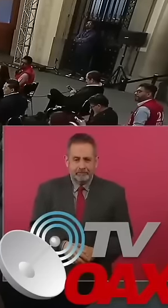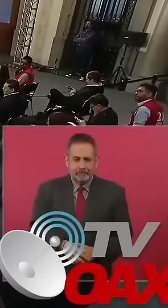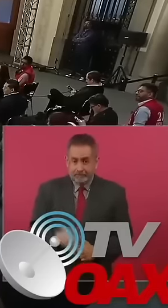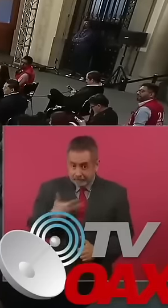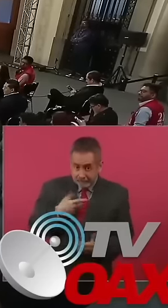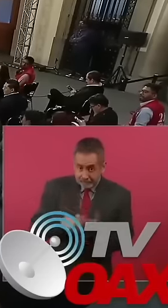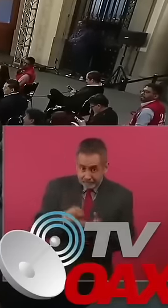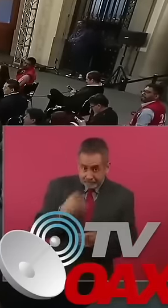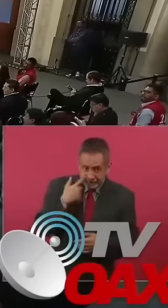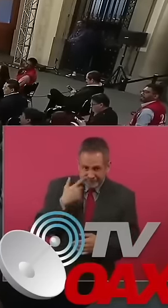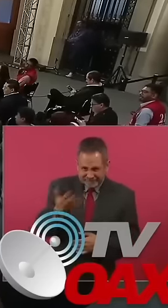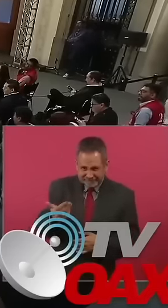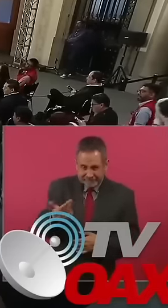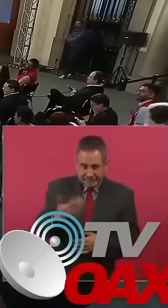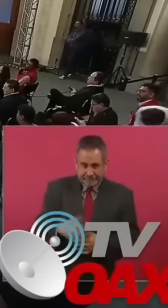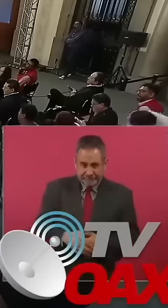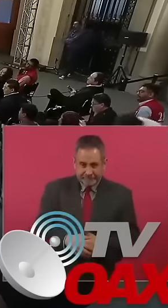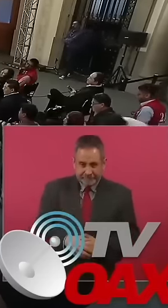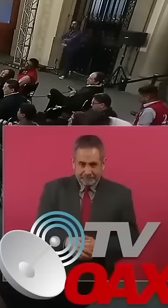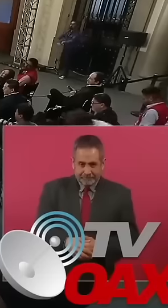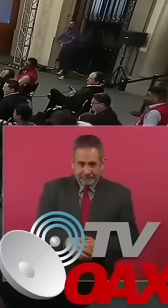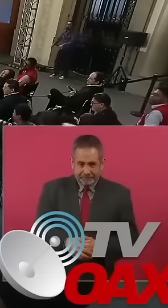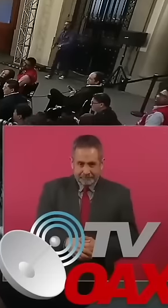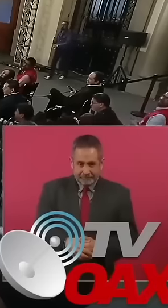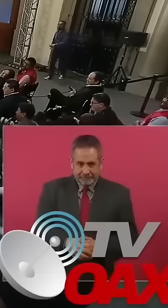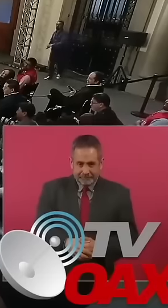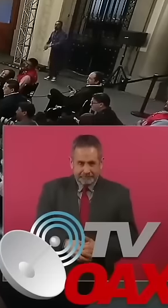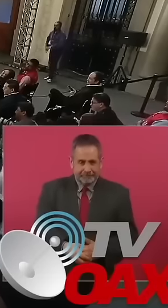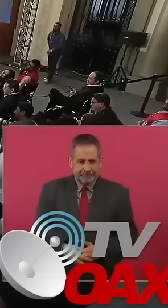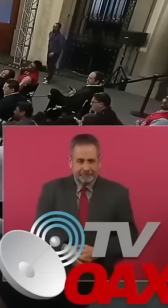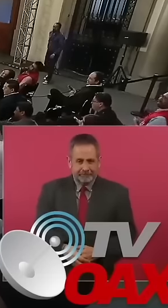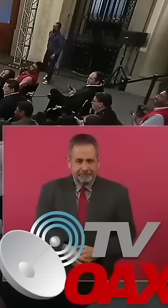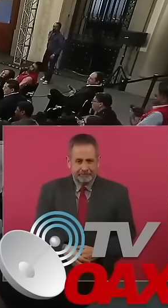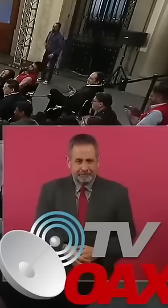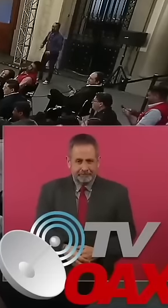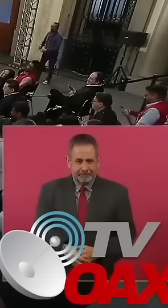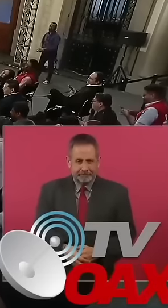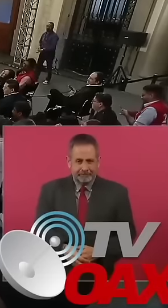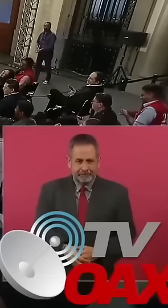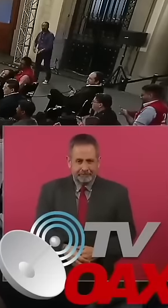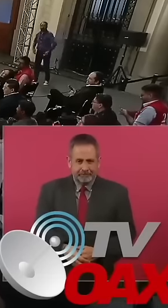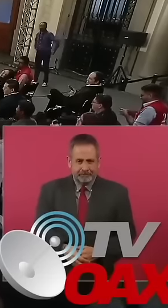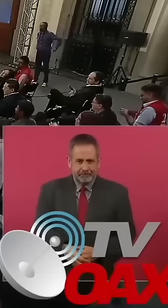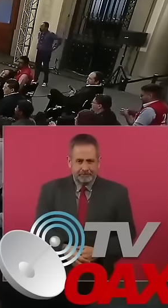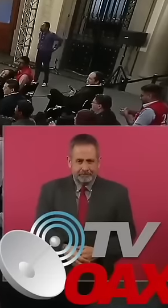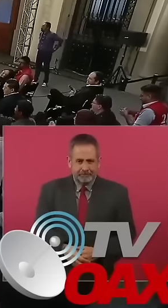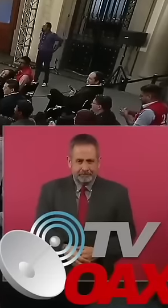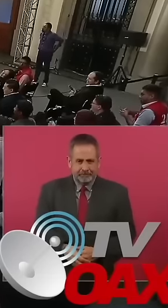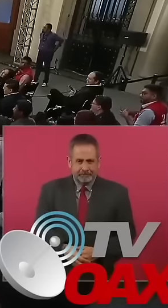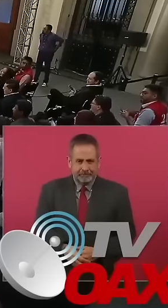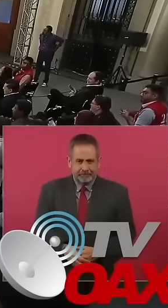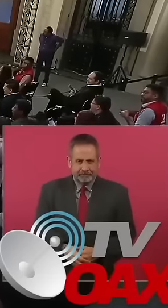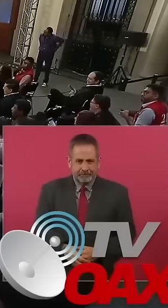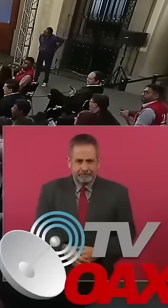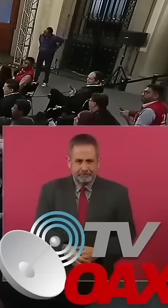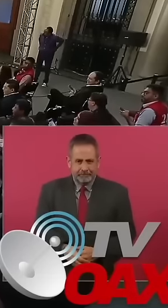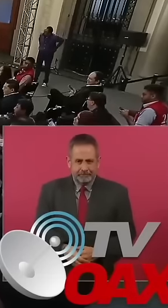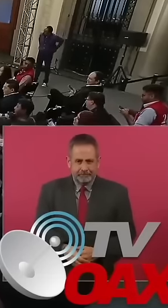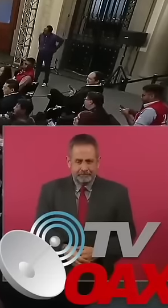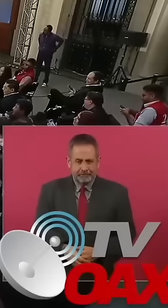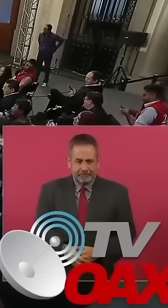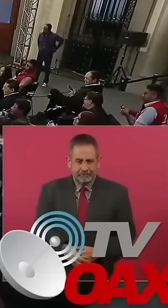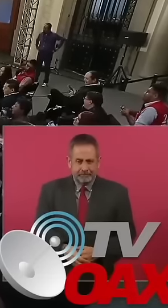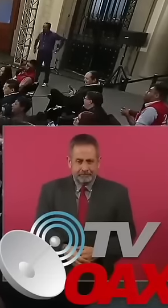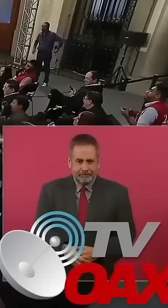¿Tienes uno? A ver, pásalo. No, pero ya este es